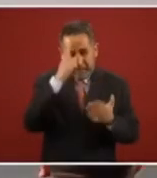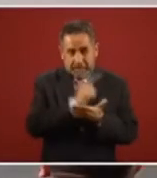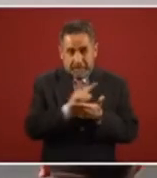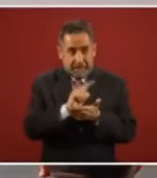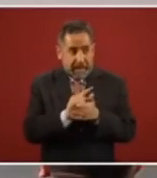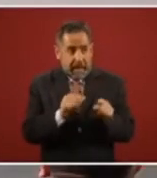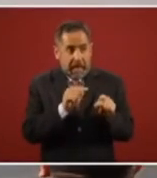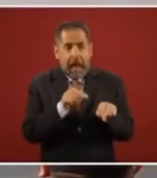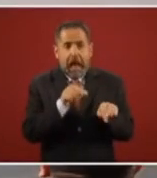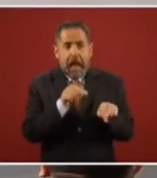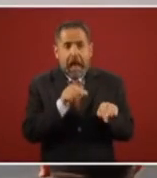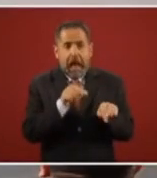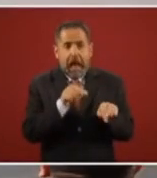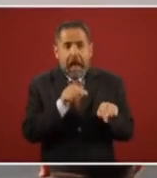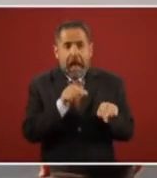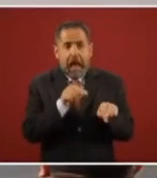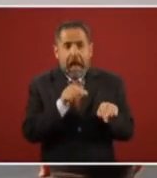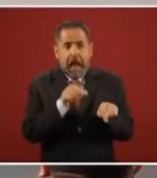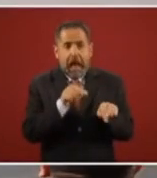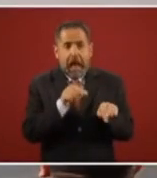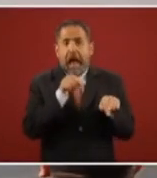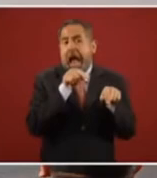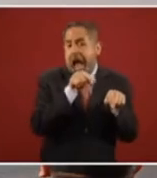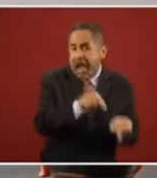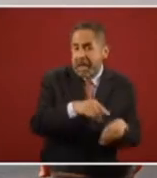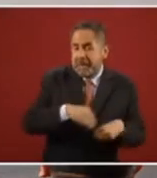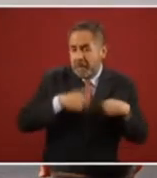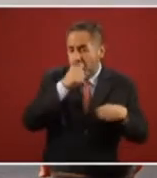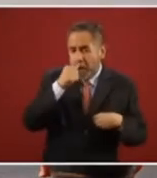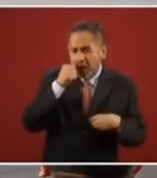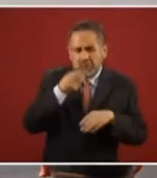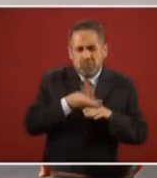muy modesto y buscar y mares